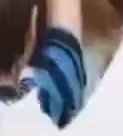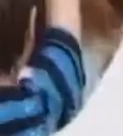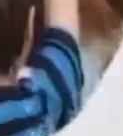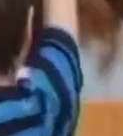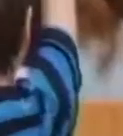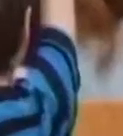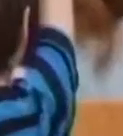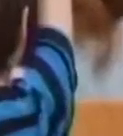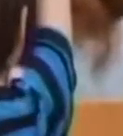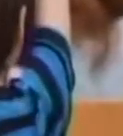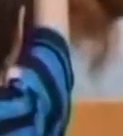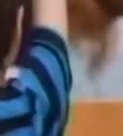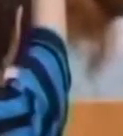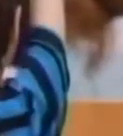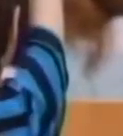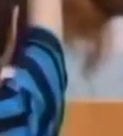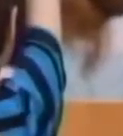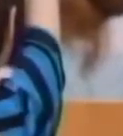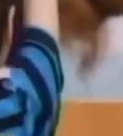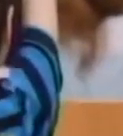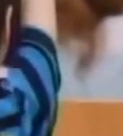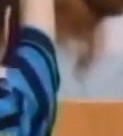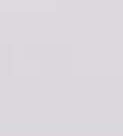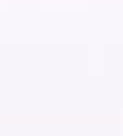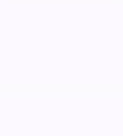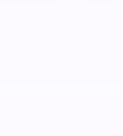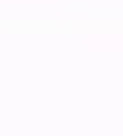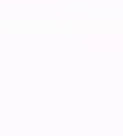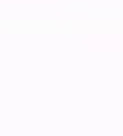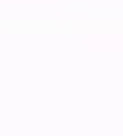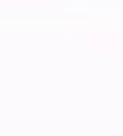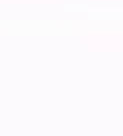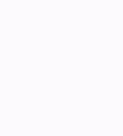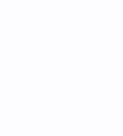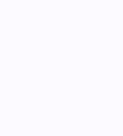A continuación, matemática, cuarto primario.